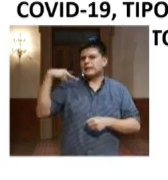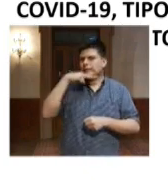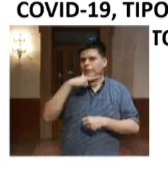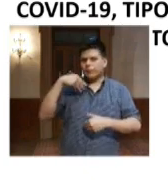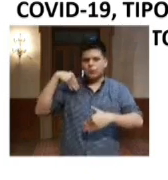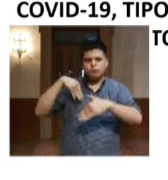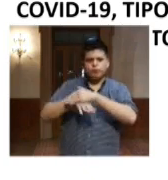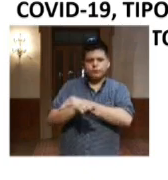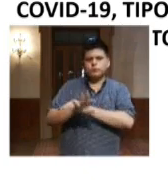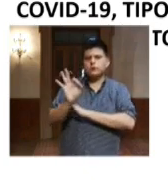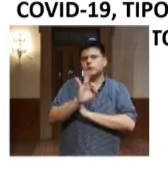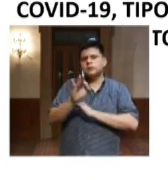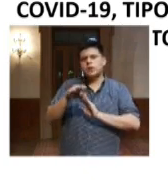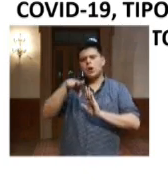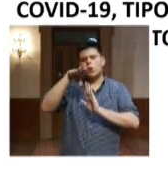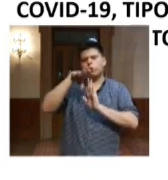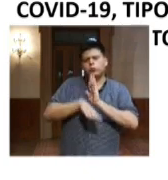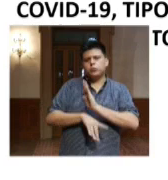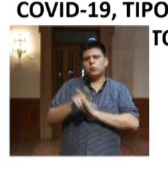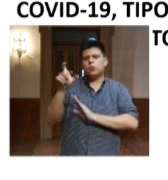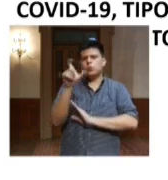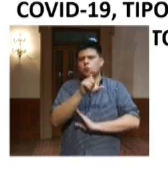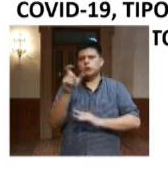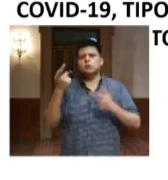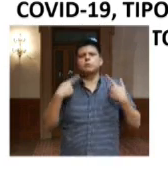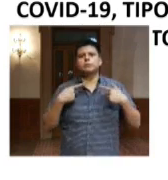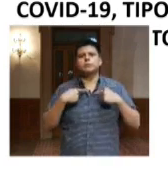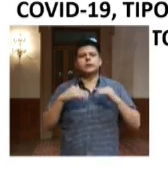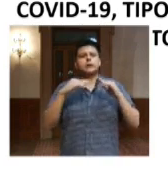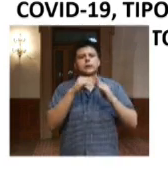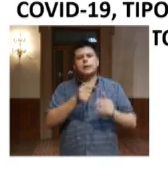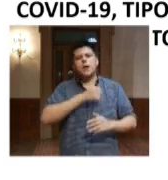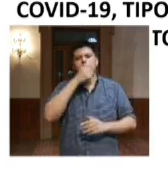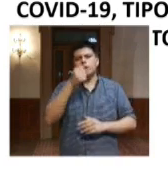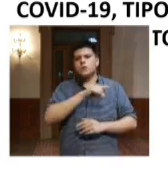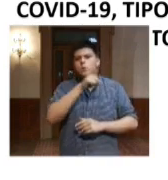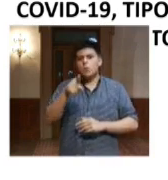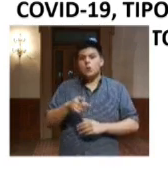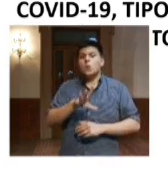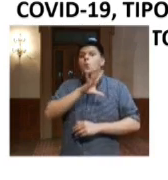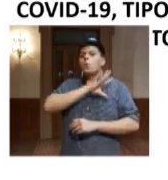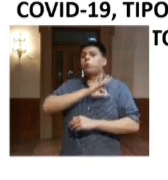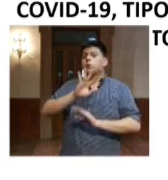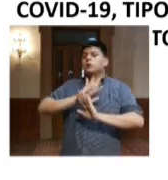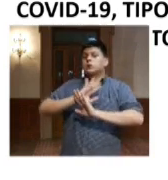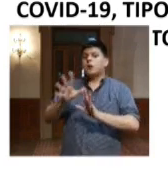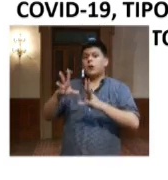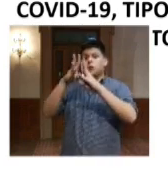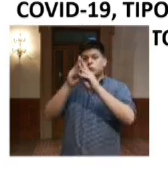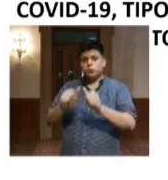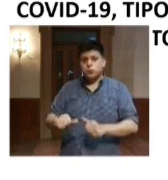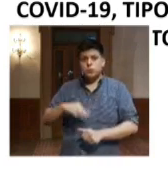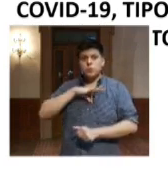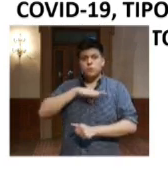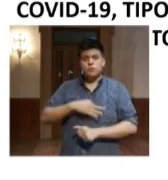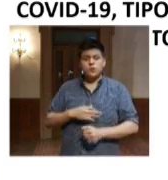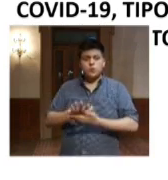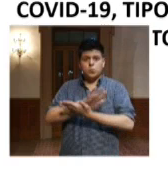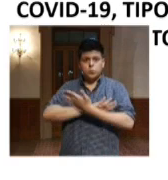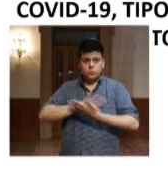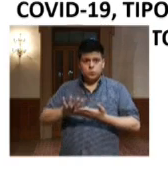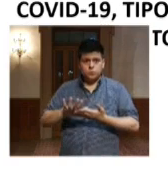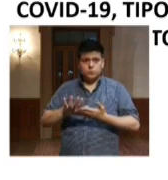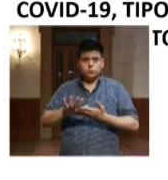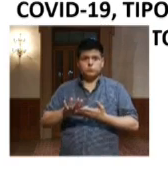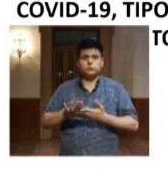va a disminuir una vez que las personas de los asilos puedan, espero que sí, egresar,